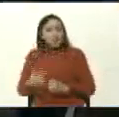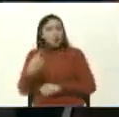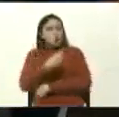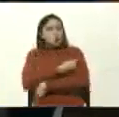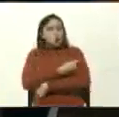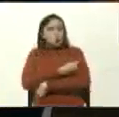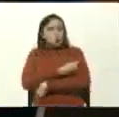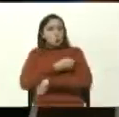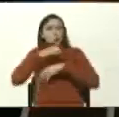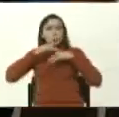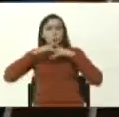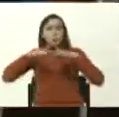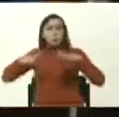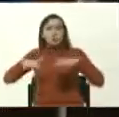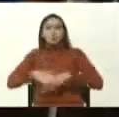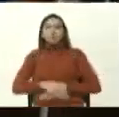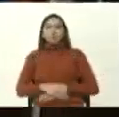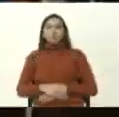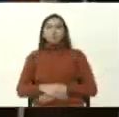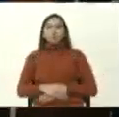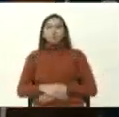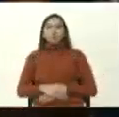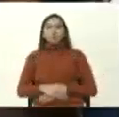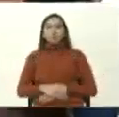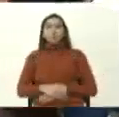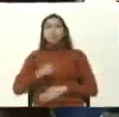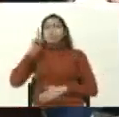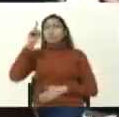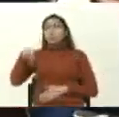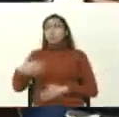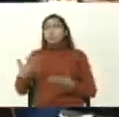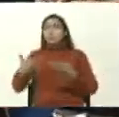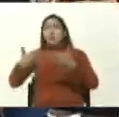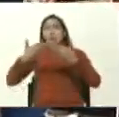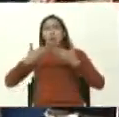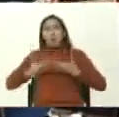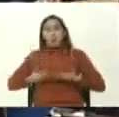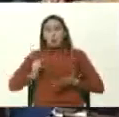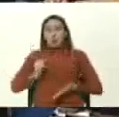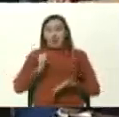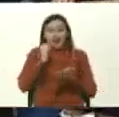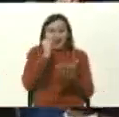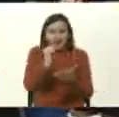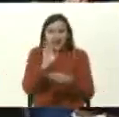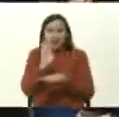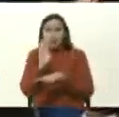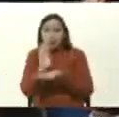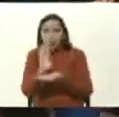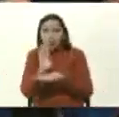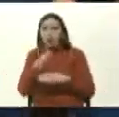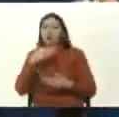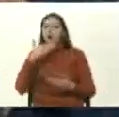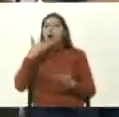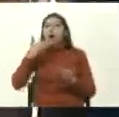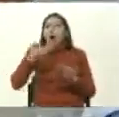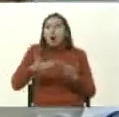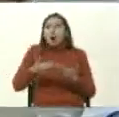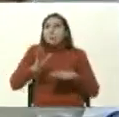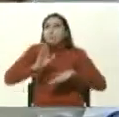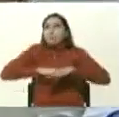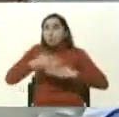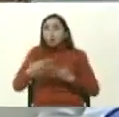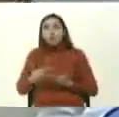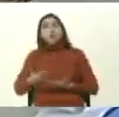para todos nuestros estudiantes. También estamos recibiendo un kit de bioseguridad, agradecidos, para